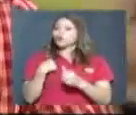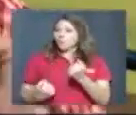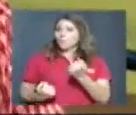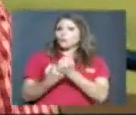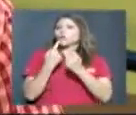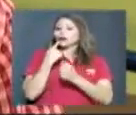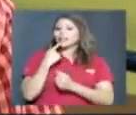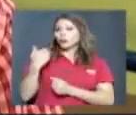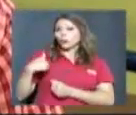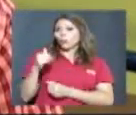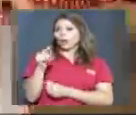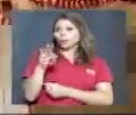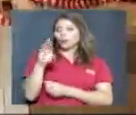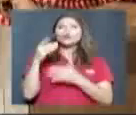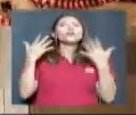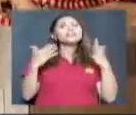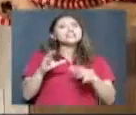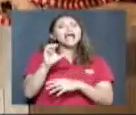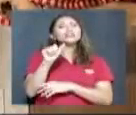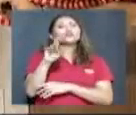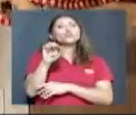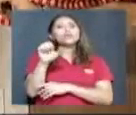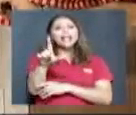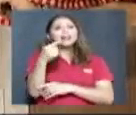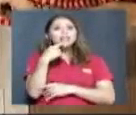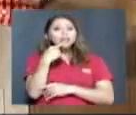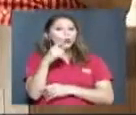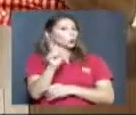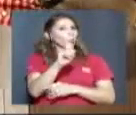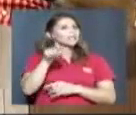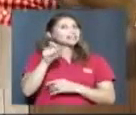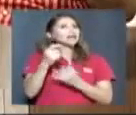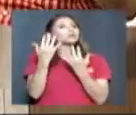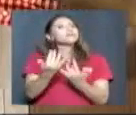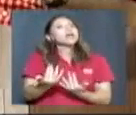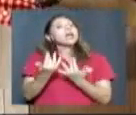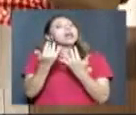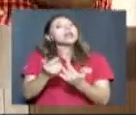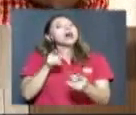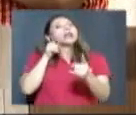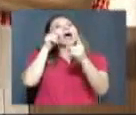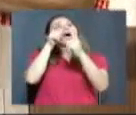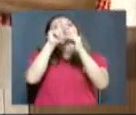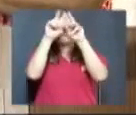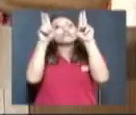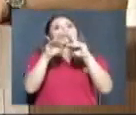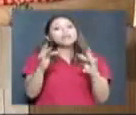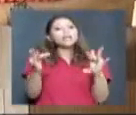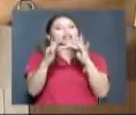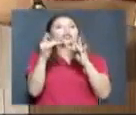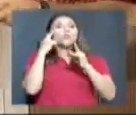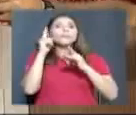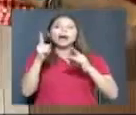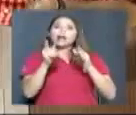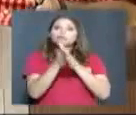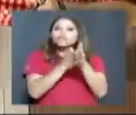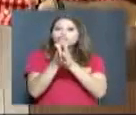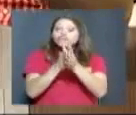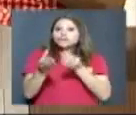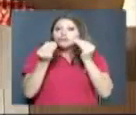no es necesario esperar a la digitalización para optimizar el espectro, es posible si se ordena, por ejemplo, poniendo en orden el caso